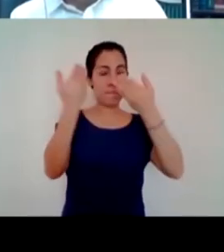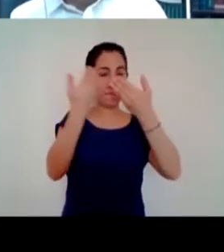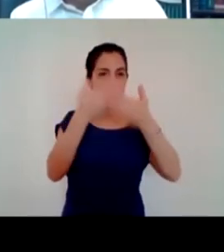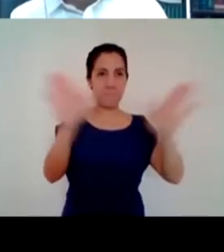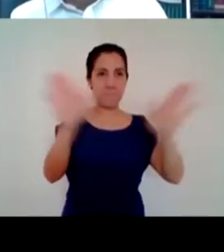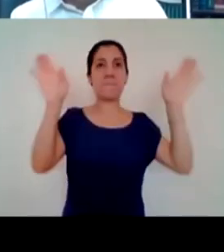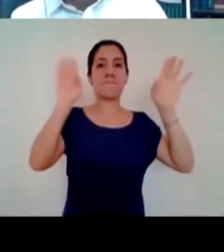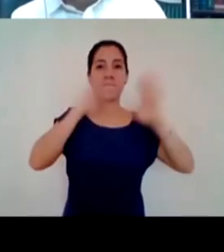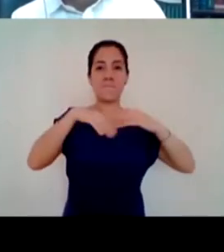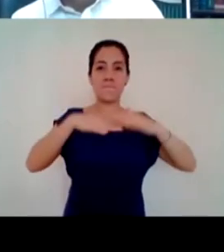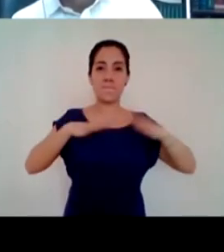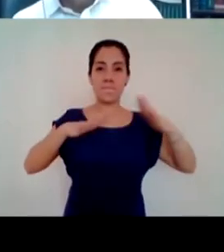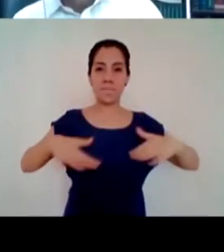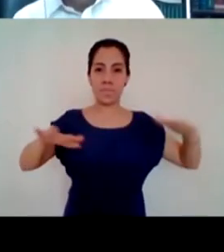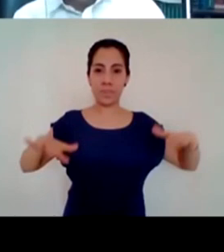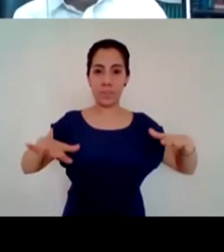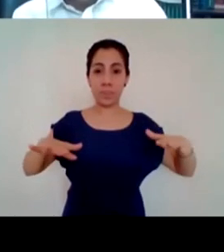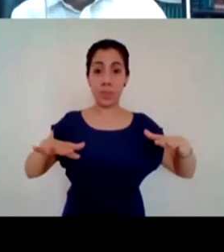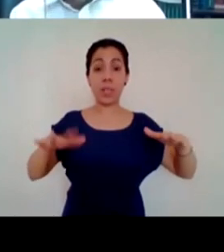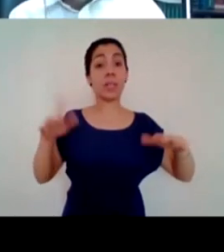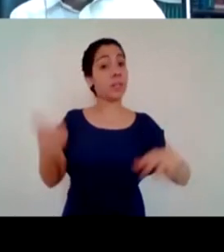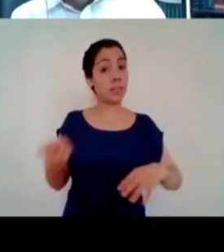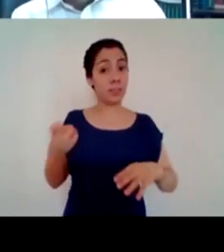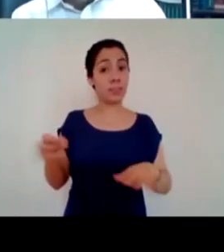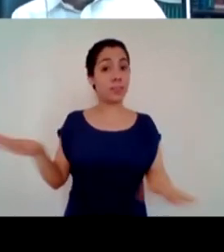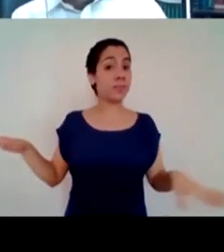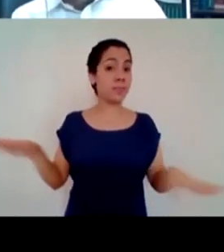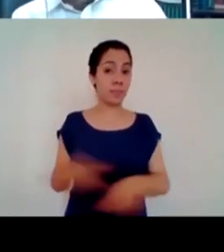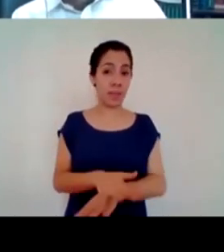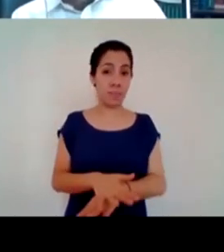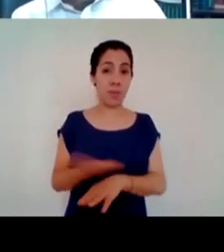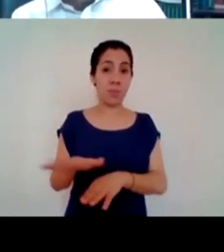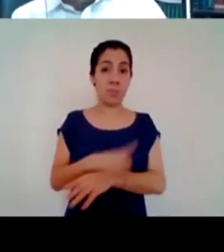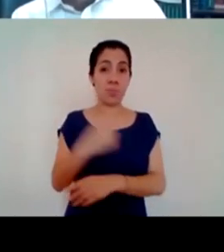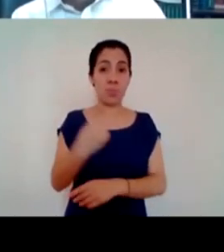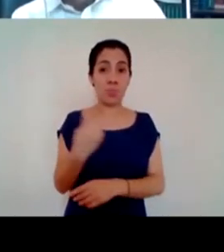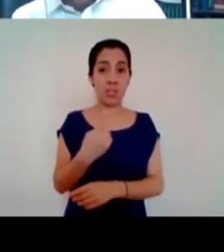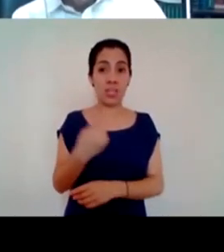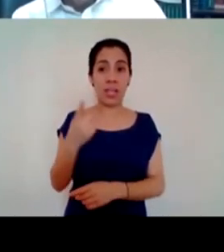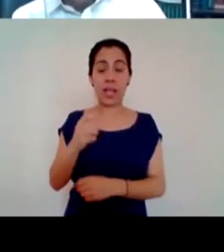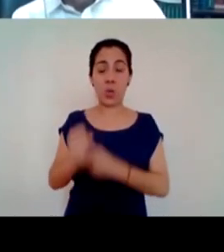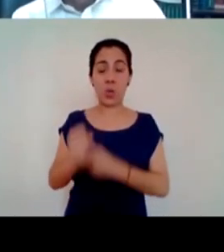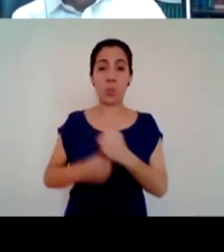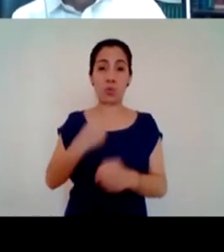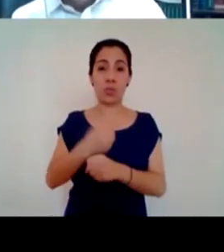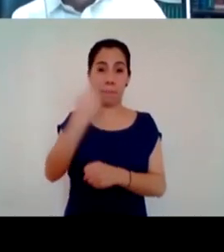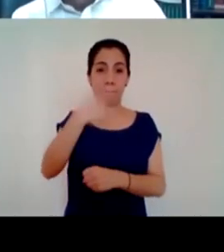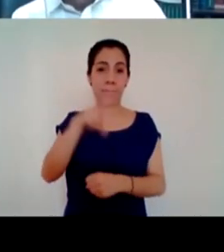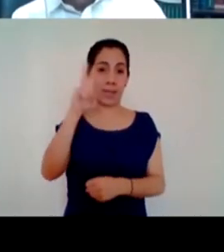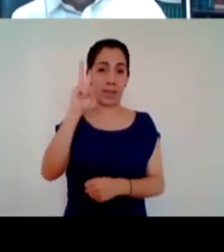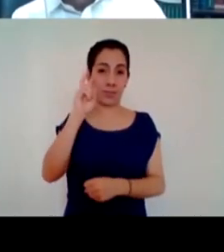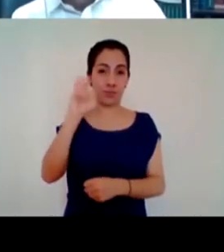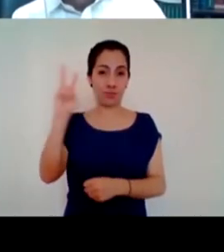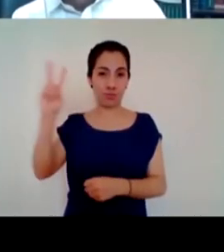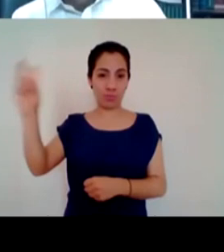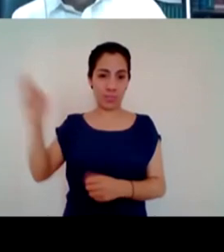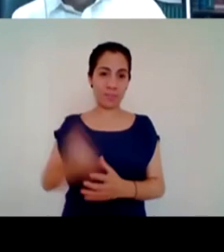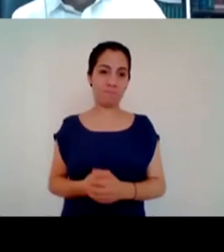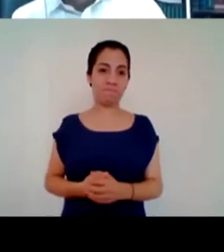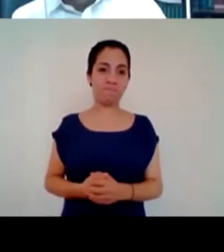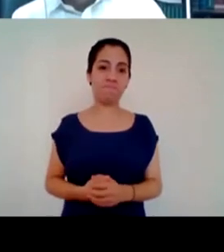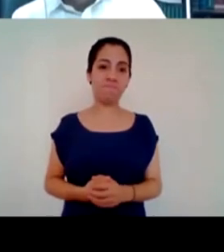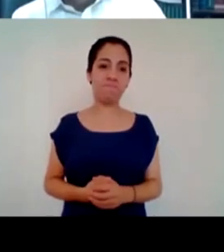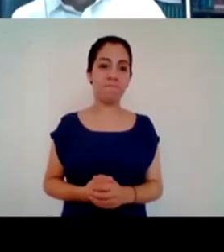logran incidir sobre el futuro de estos chavos, porque les dan una oportunidad de soñar. Gracias. Muchísimas